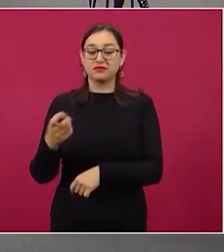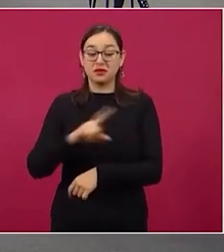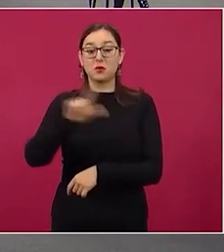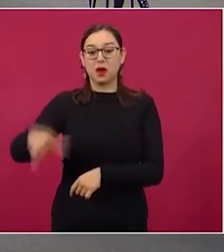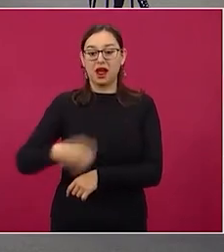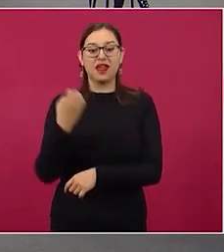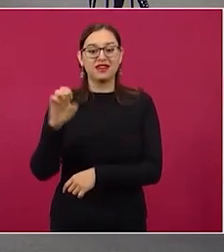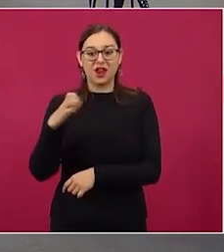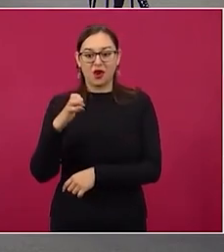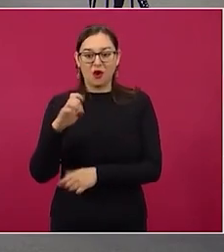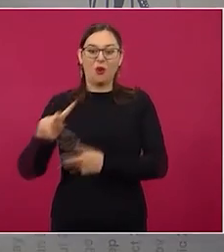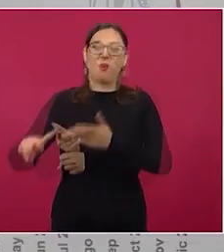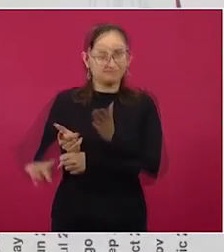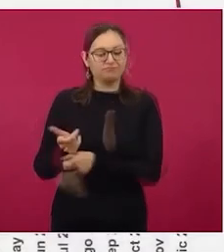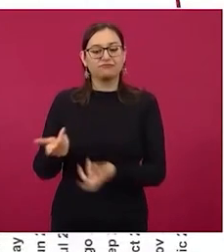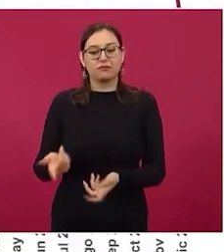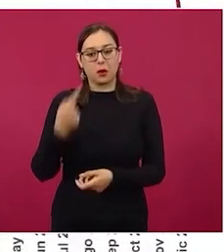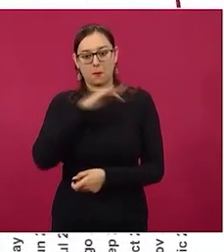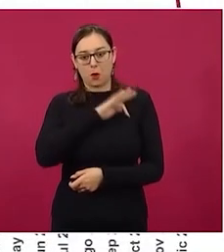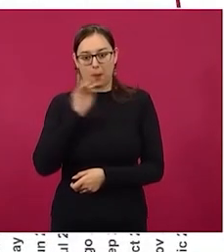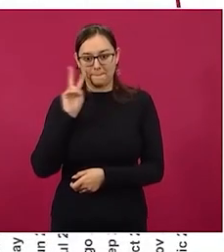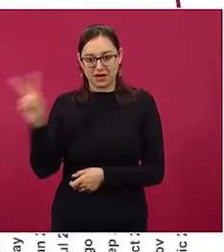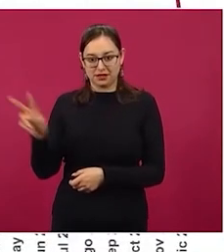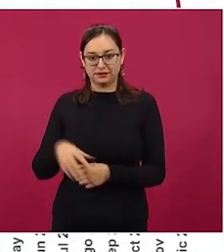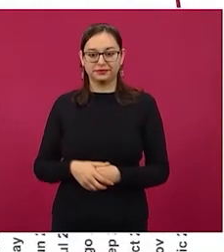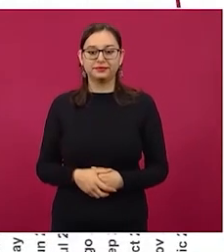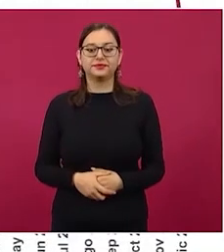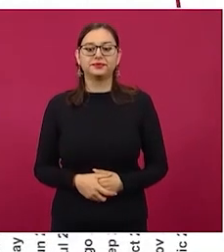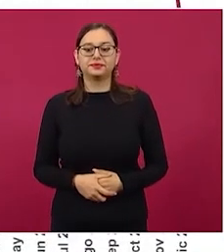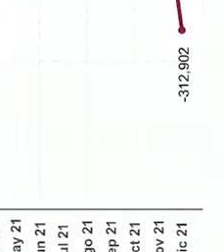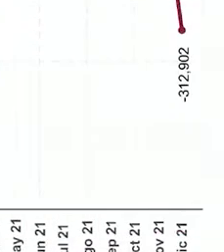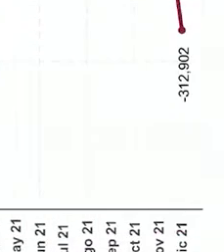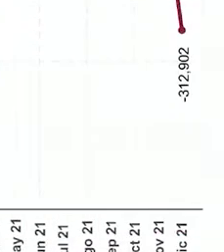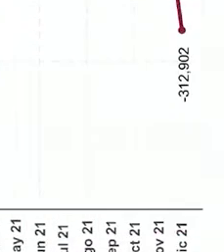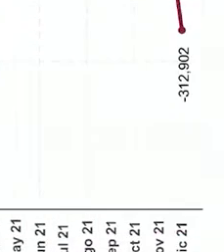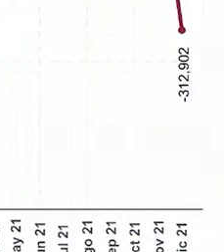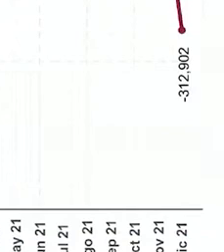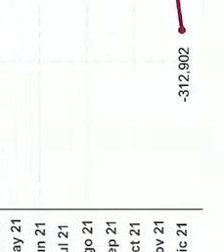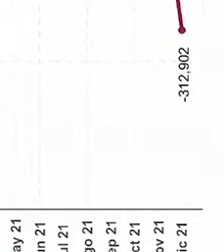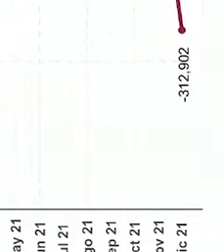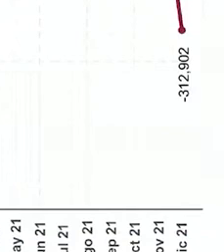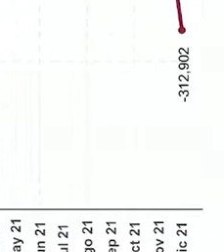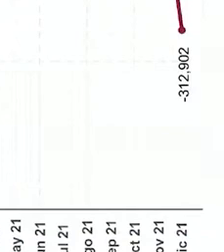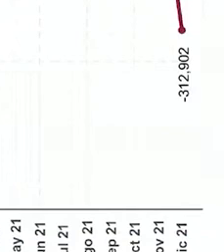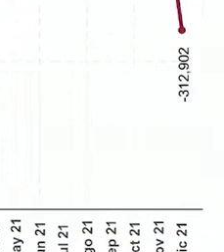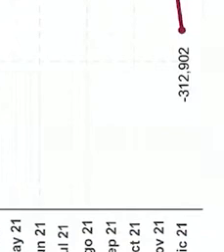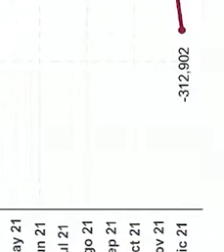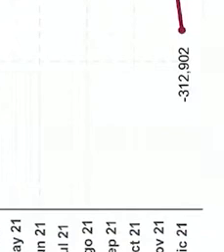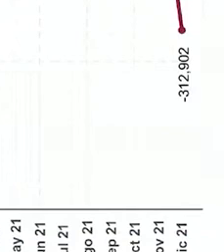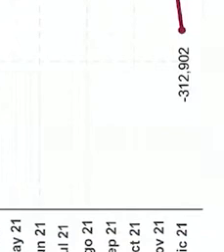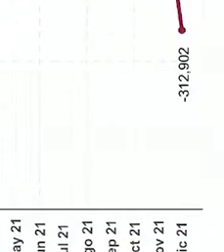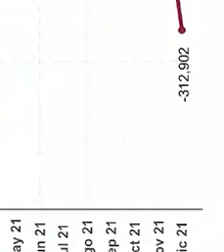esos son todos los diciembres, mire, desde que se reformaron la ley,